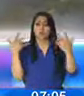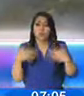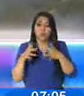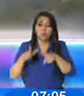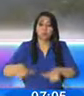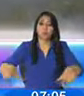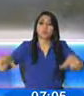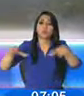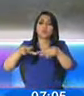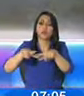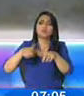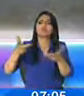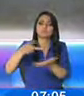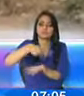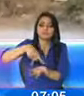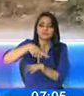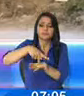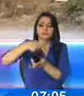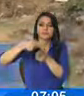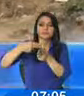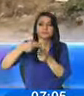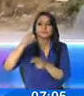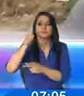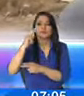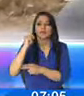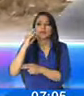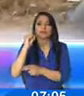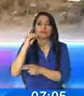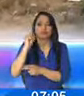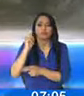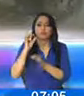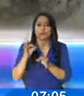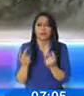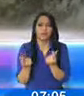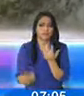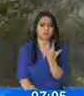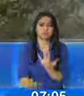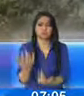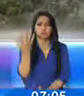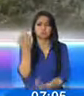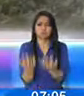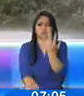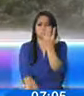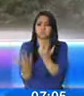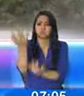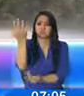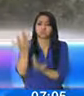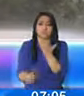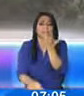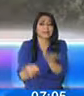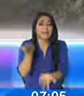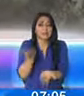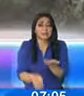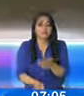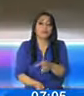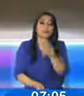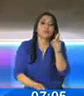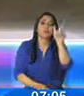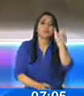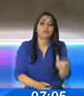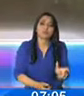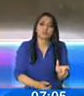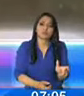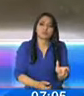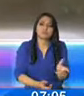un sector de la parroquia anconcito cuestión de segundos se consumió esto rápido según moradores se trataría de un incendio provocado por